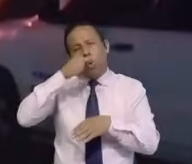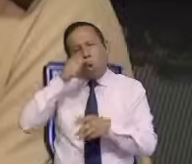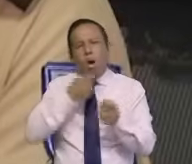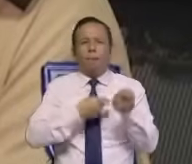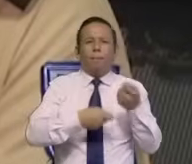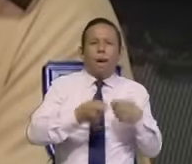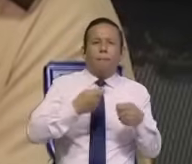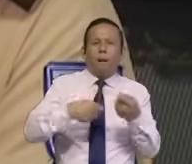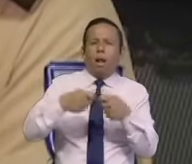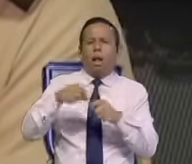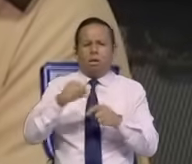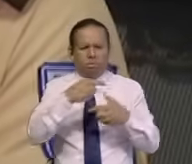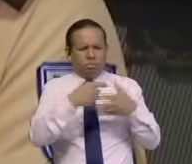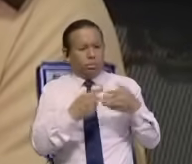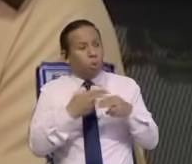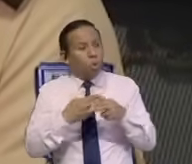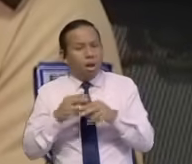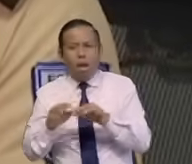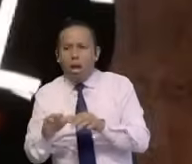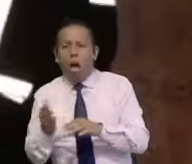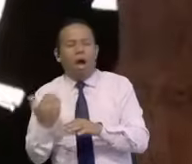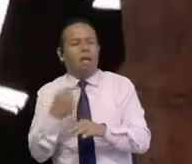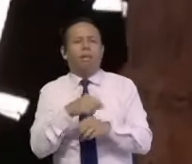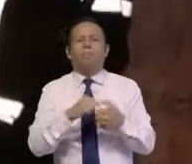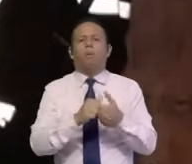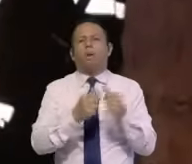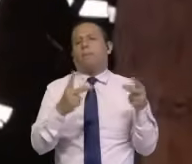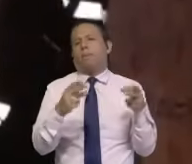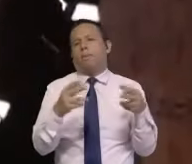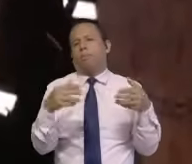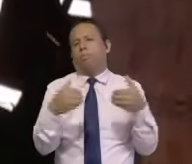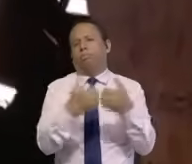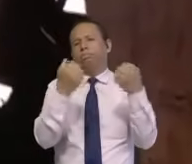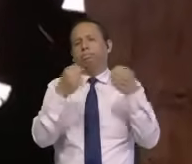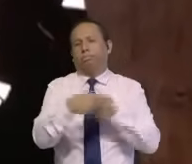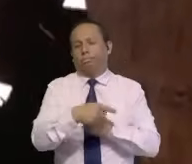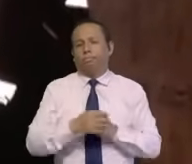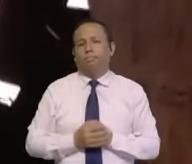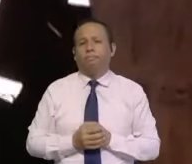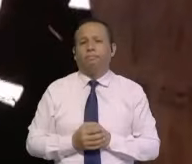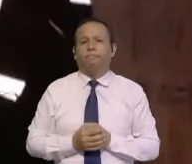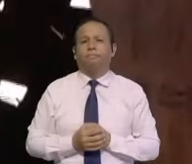y tienen antecedentes por esos mismos delitos. Informó Jorge Salazar.